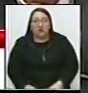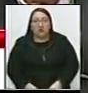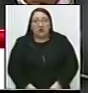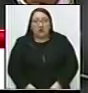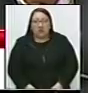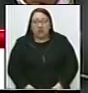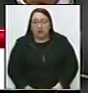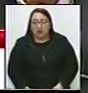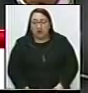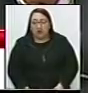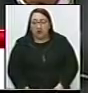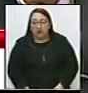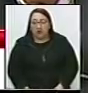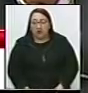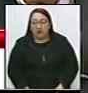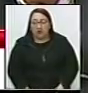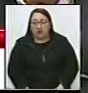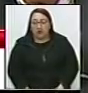Tiempo adicional.